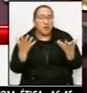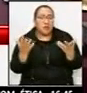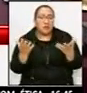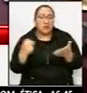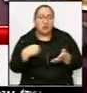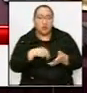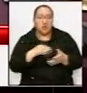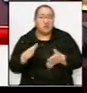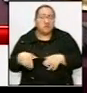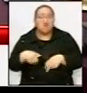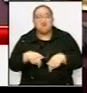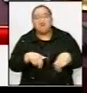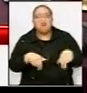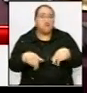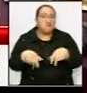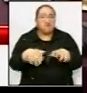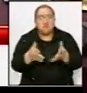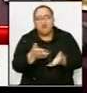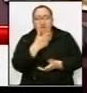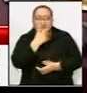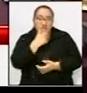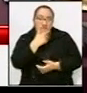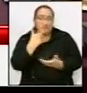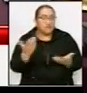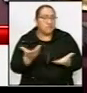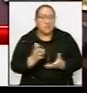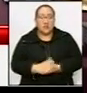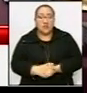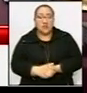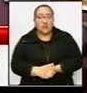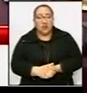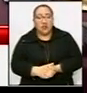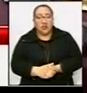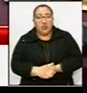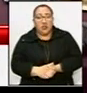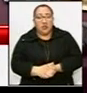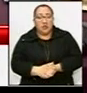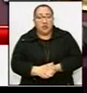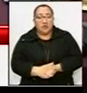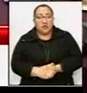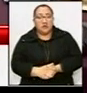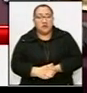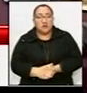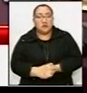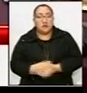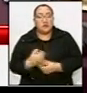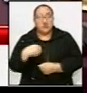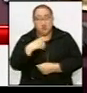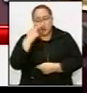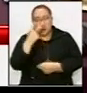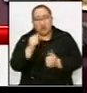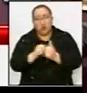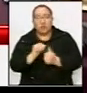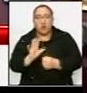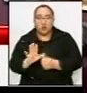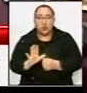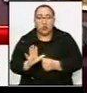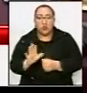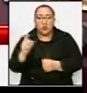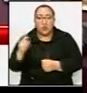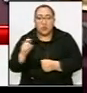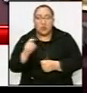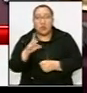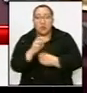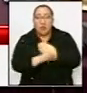caminando, al parecer no vamos caminando en la propia necesidad que existe en la patria y así